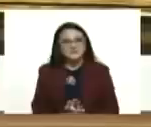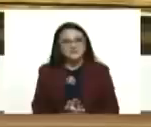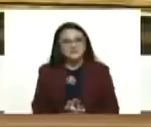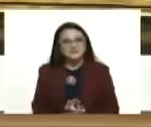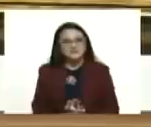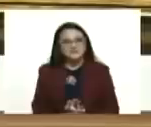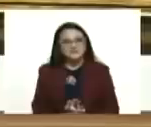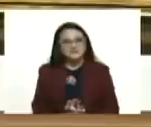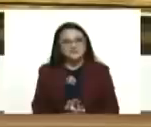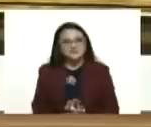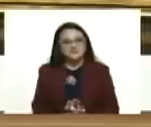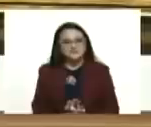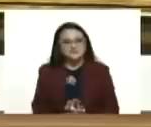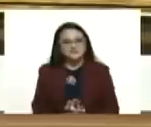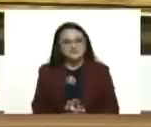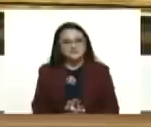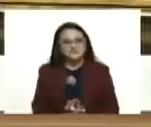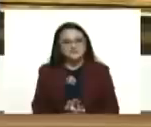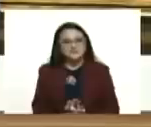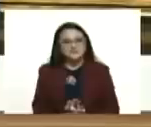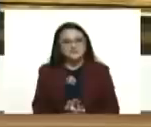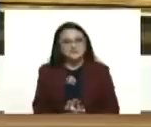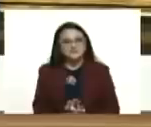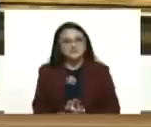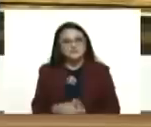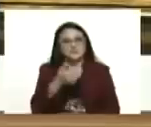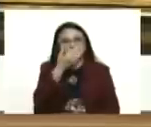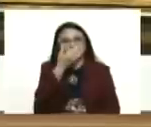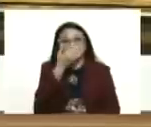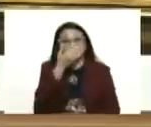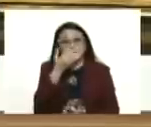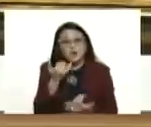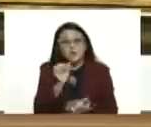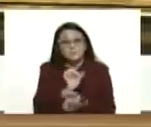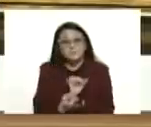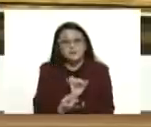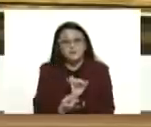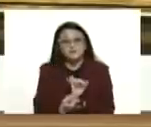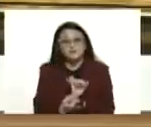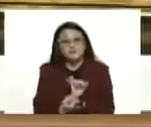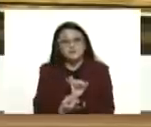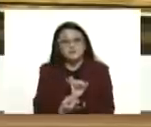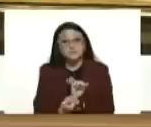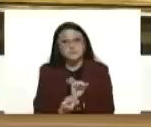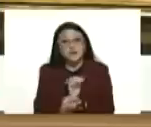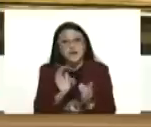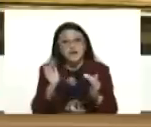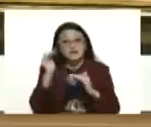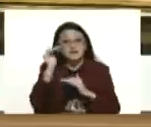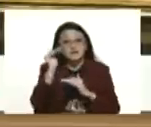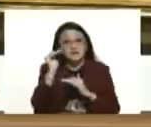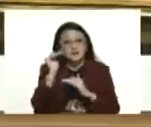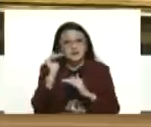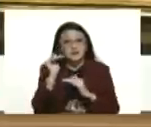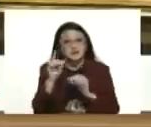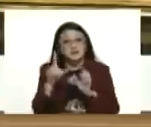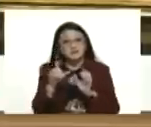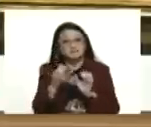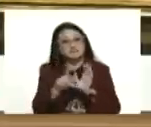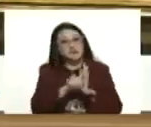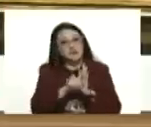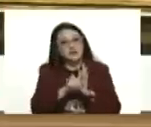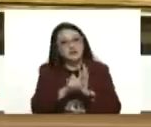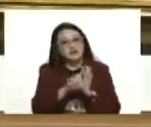No, esta vez no. Esta vez vas preso y atendiendo la letra de la